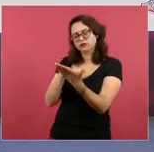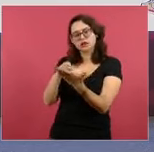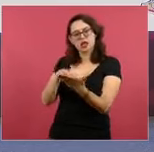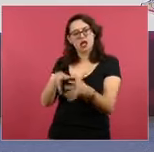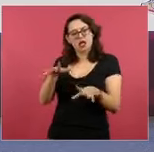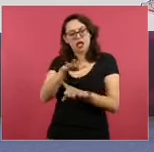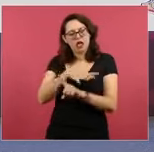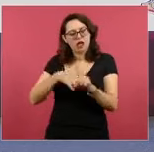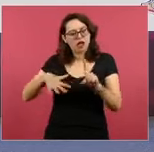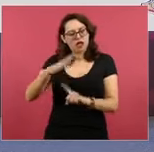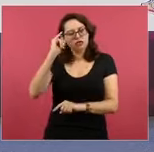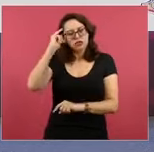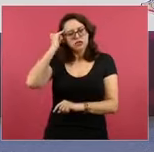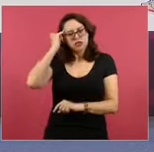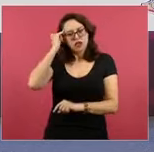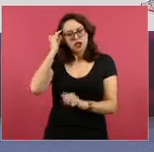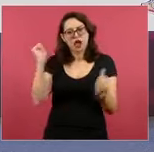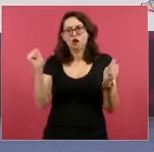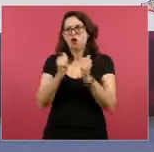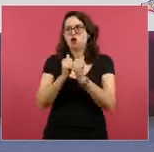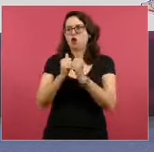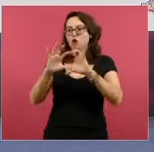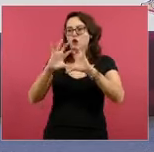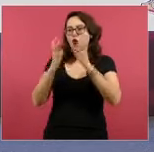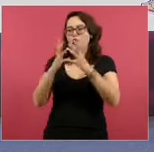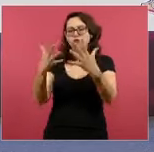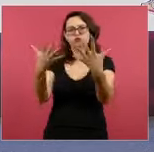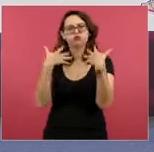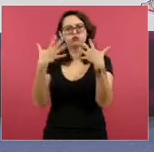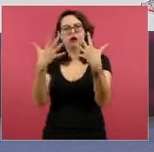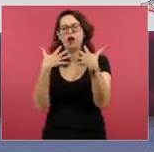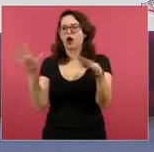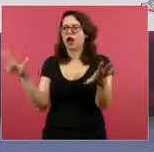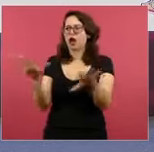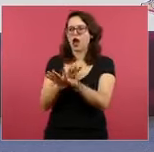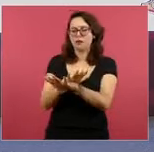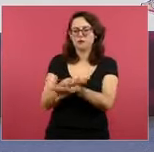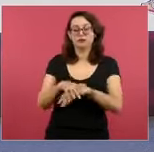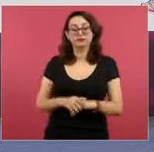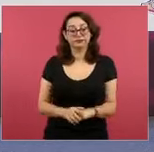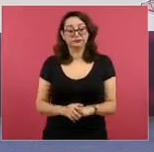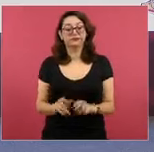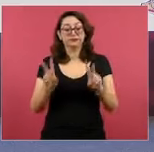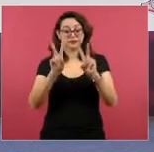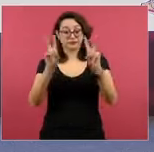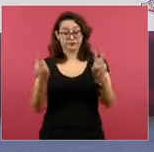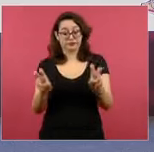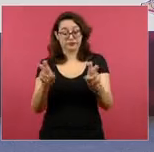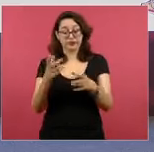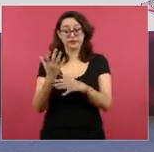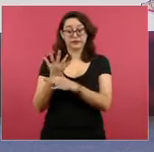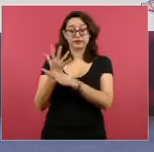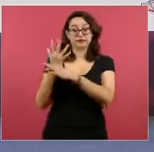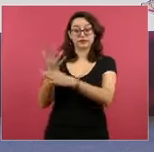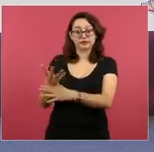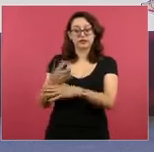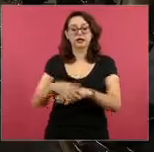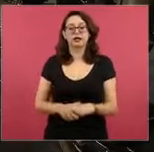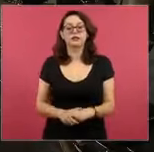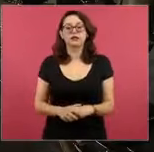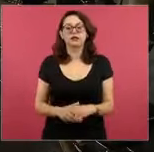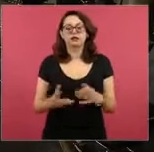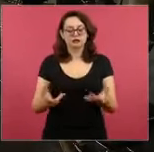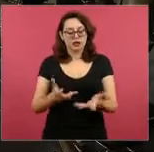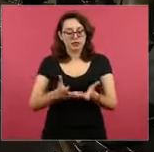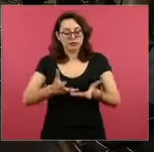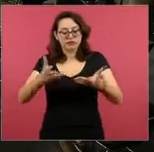otros desafíos existenciales. En el resumen dice: las amenazas a la existencia de tierras, culturas y lenguajes,